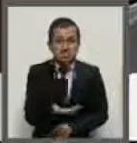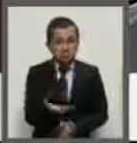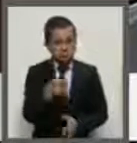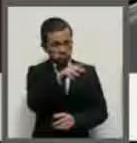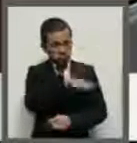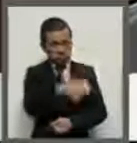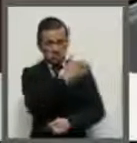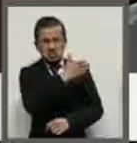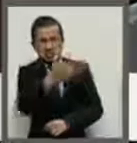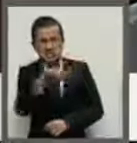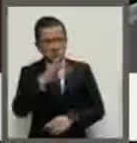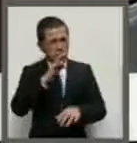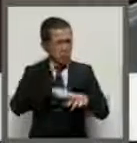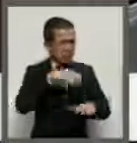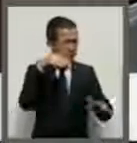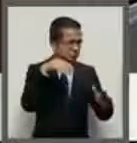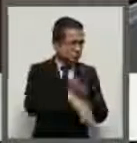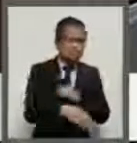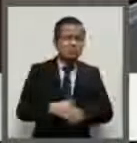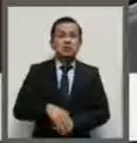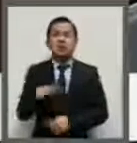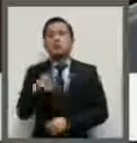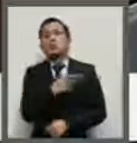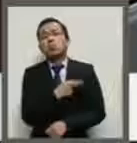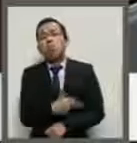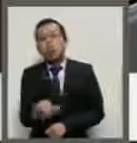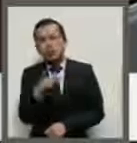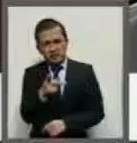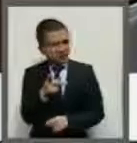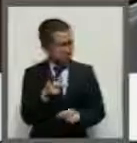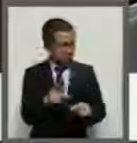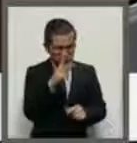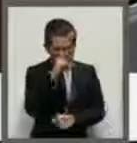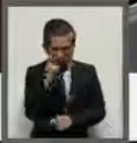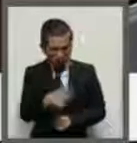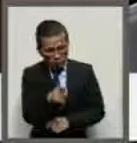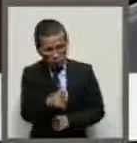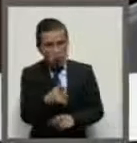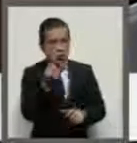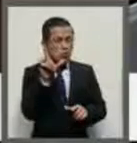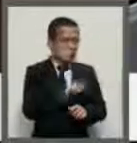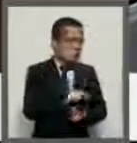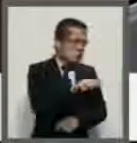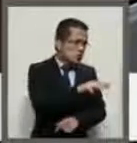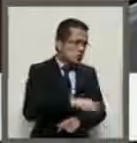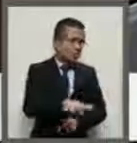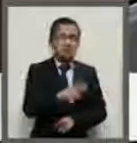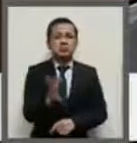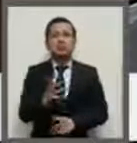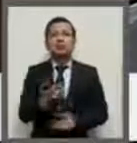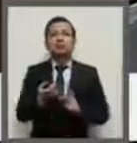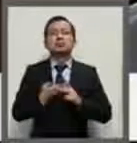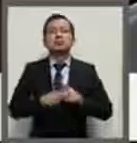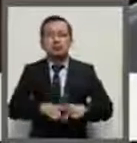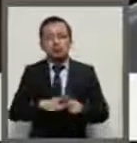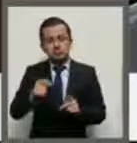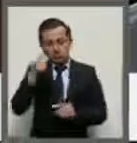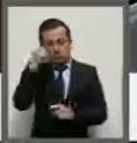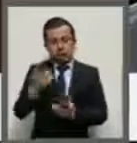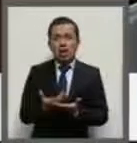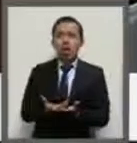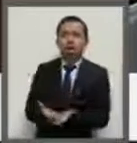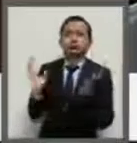mexicano, institucionalizando la pobreza y la miseria y preparando el camino de la apertura externa y